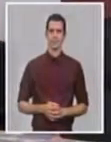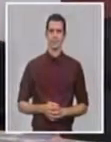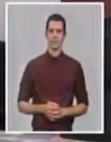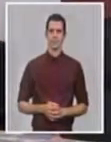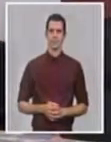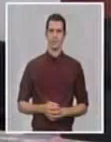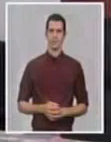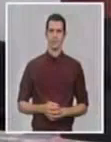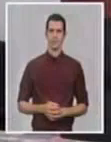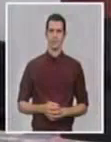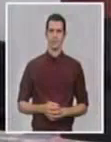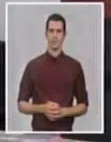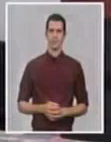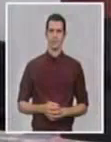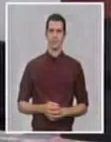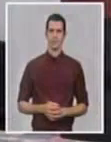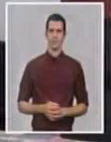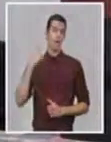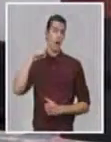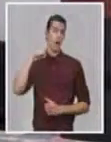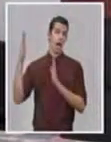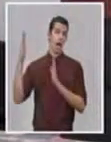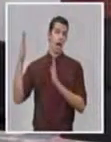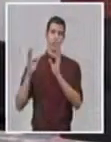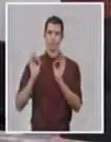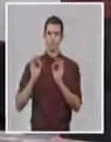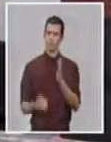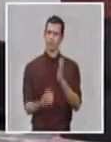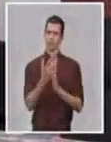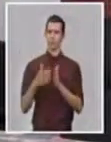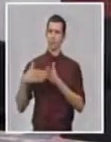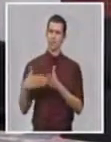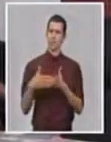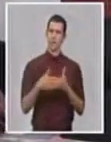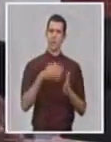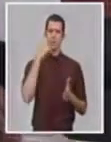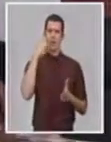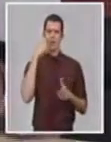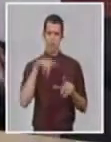fundación del periódico Granma, déjame ver, es